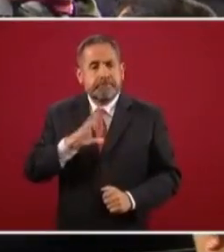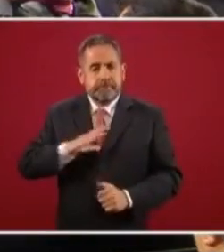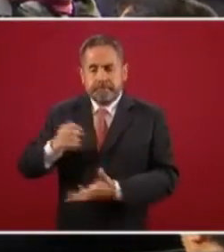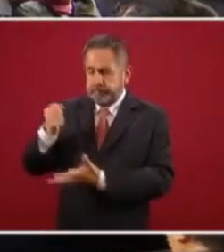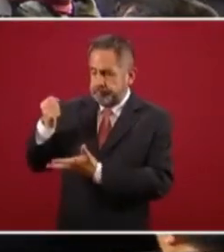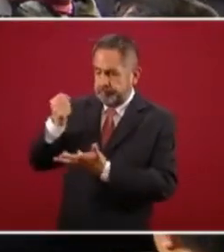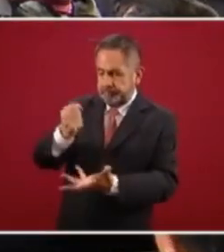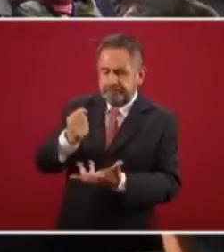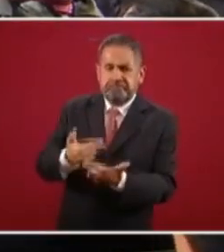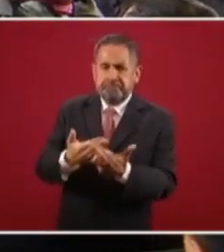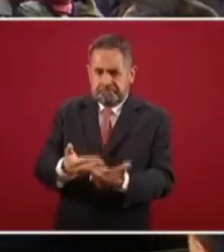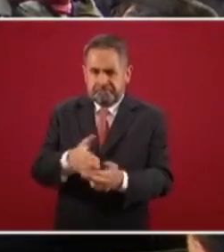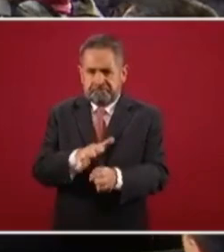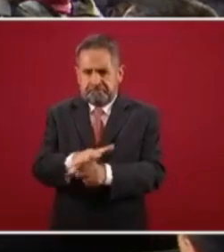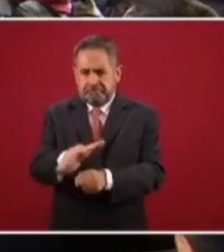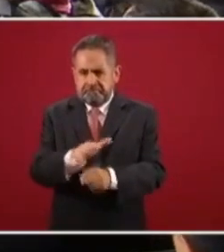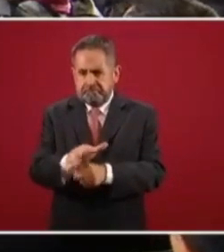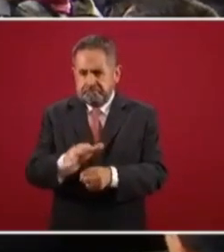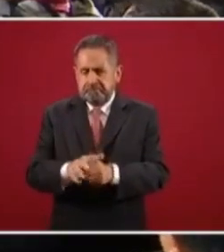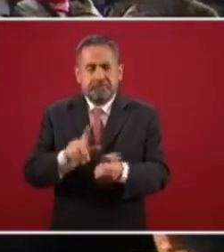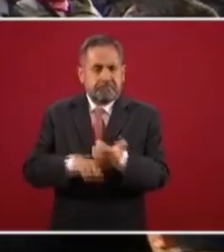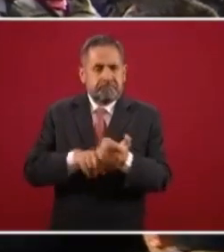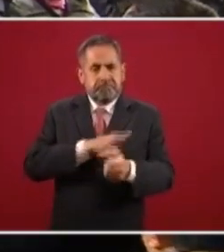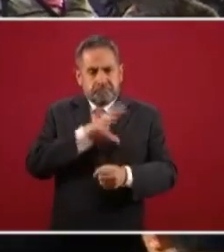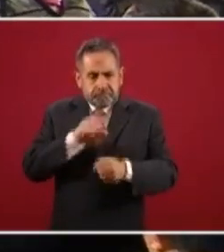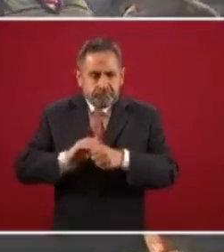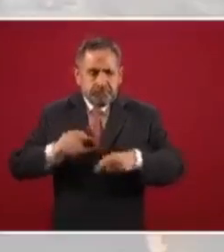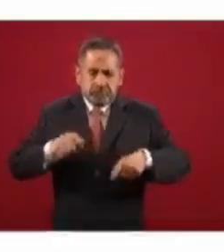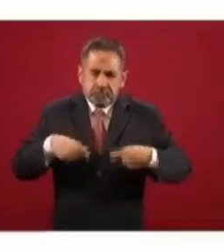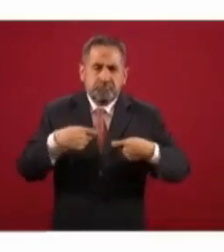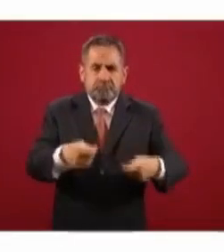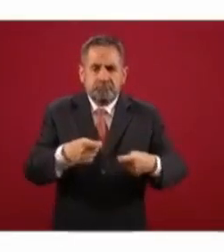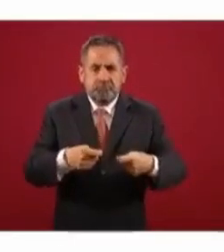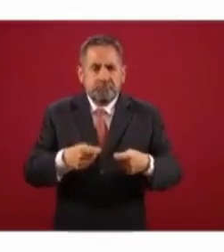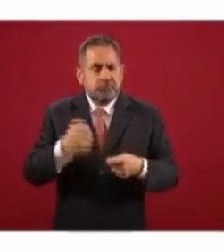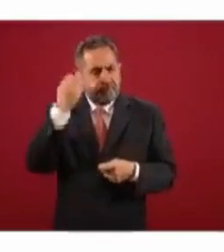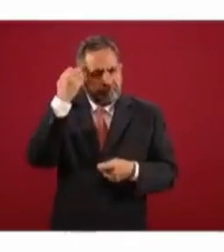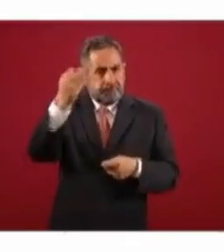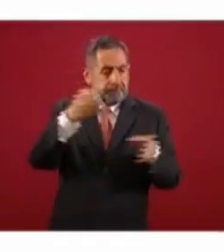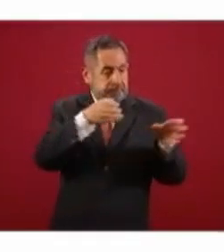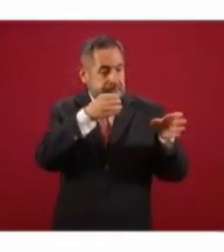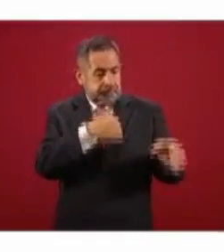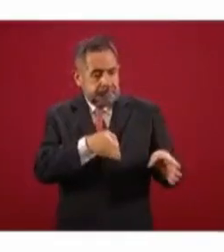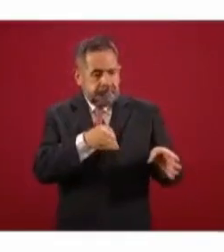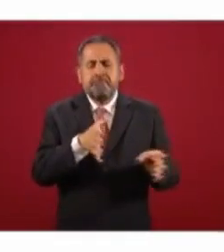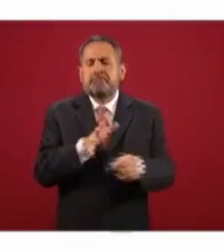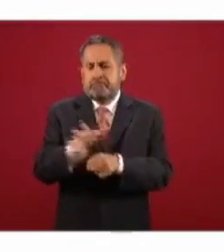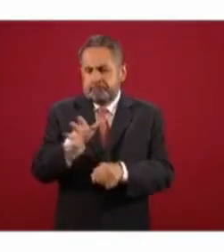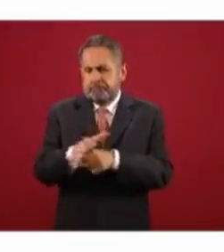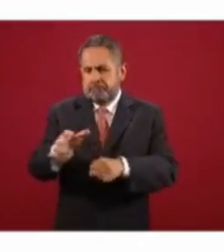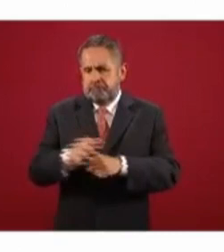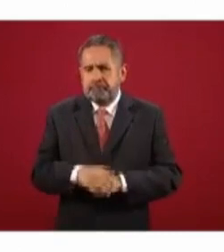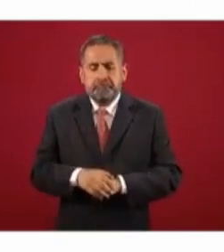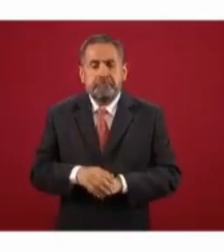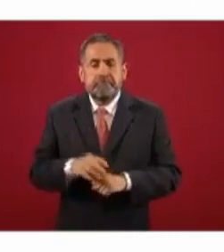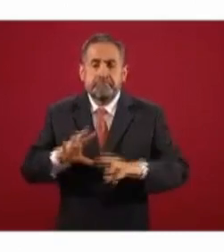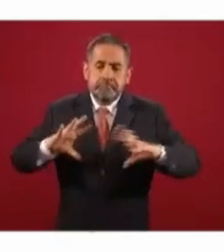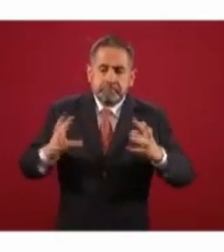presupuesto suficiente para la implementación de la reforma en su primera etapa. El presupuesto